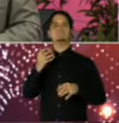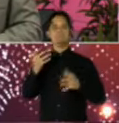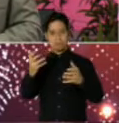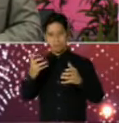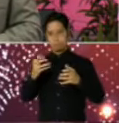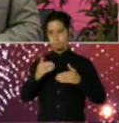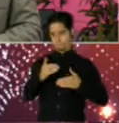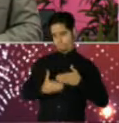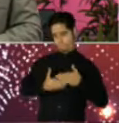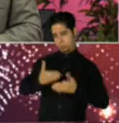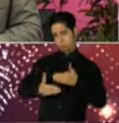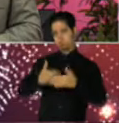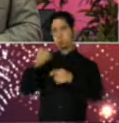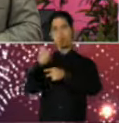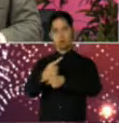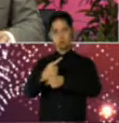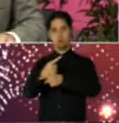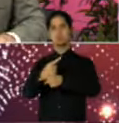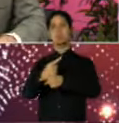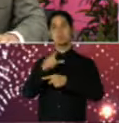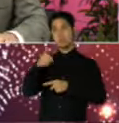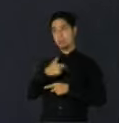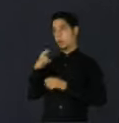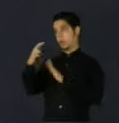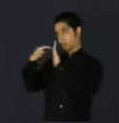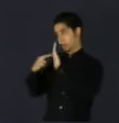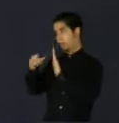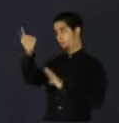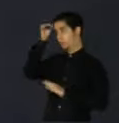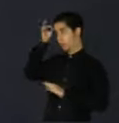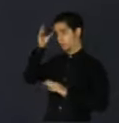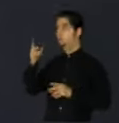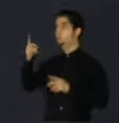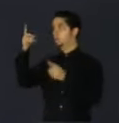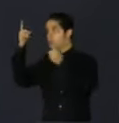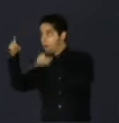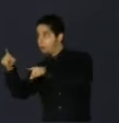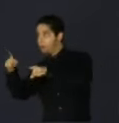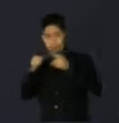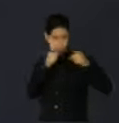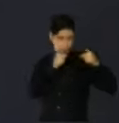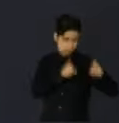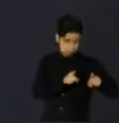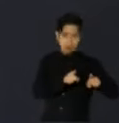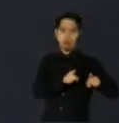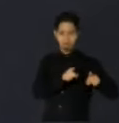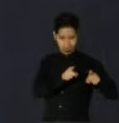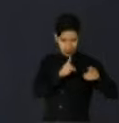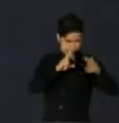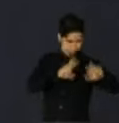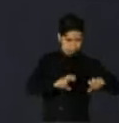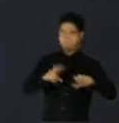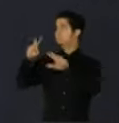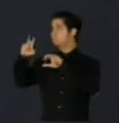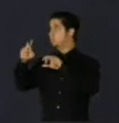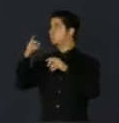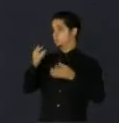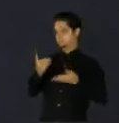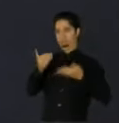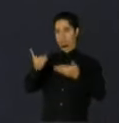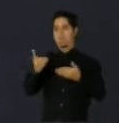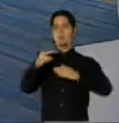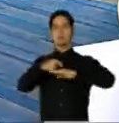nuestros referencias jurídicos puertorriqueños y las regulaciones federales. Nos sometemos a ellas de forma expedita, generamos una postura y la presentamos